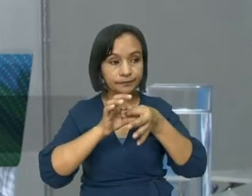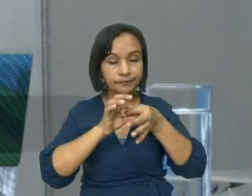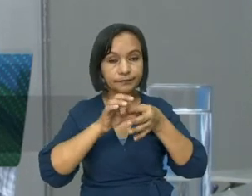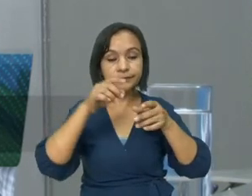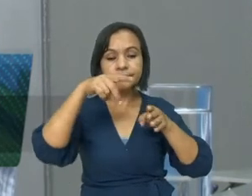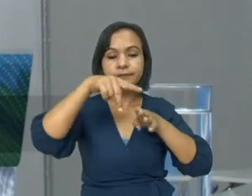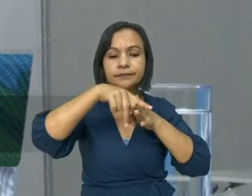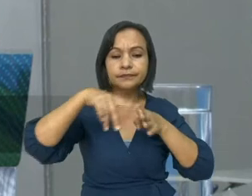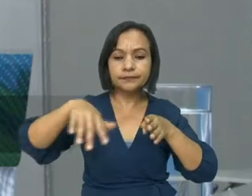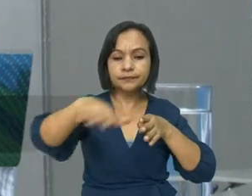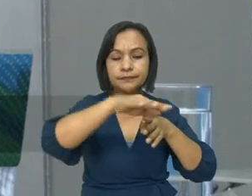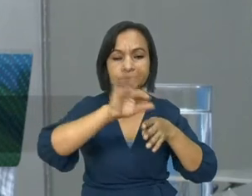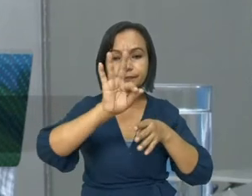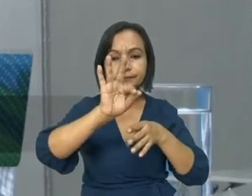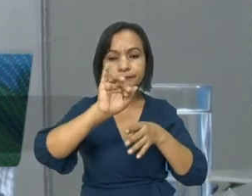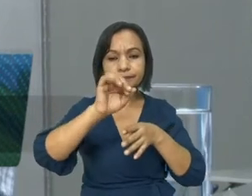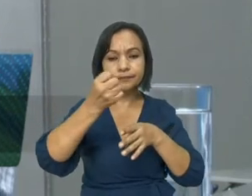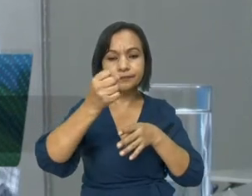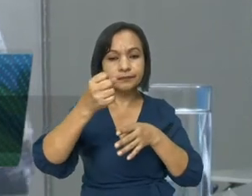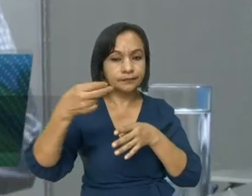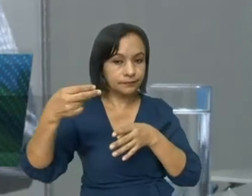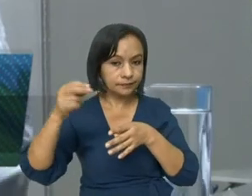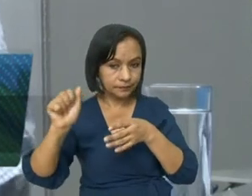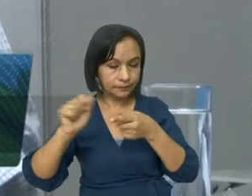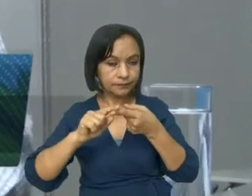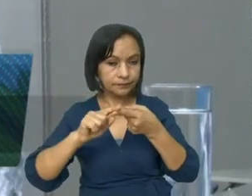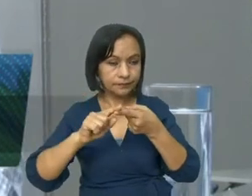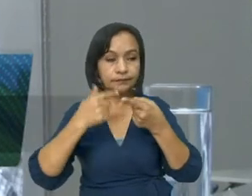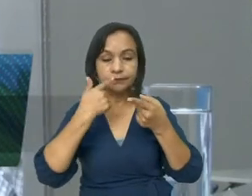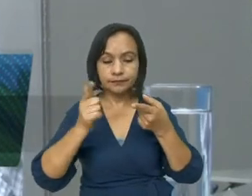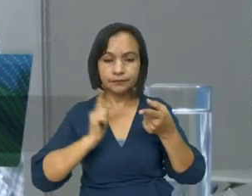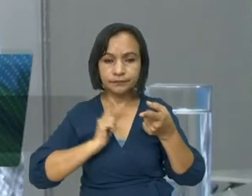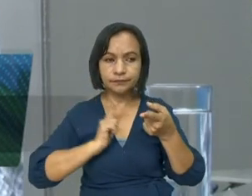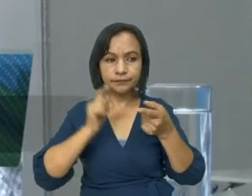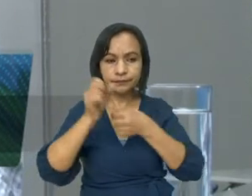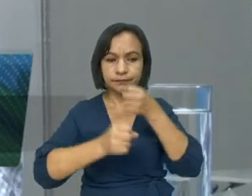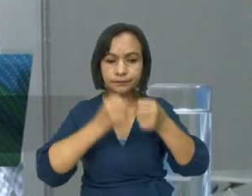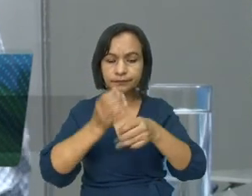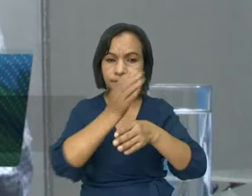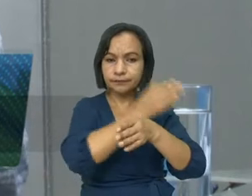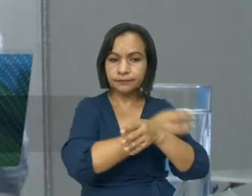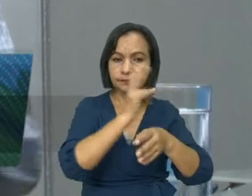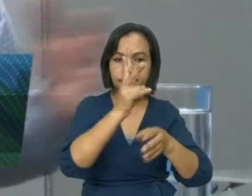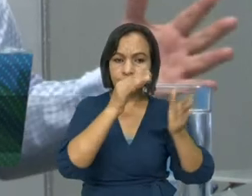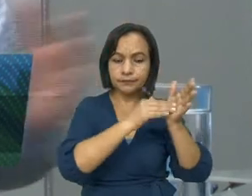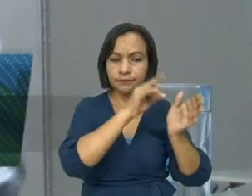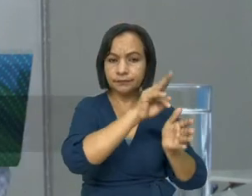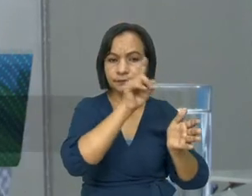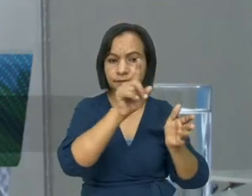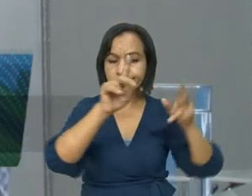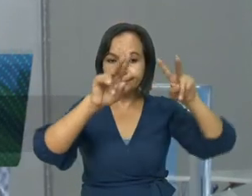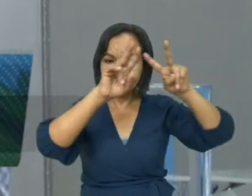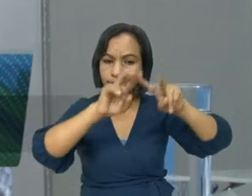rural, el PISACH, que le llamamos nosotros, pero también tenemos como insumo que el año pasado también hicimos una